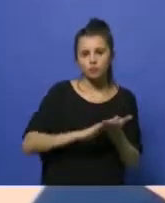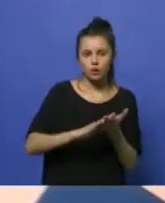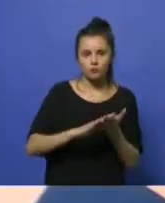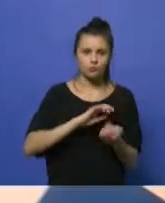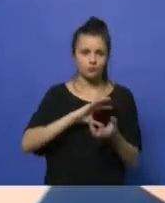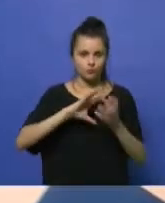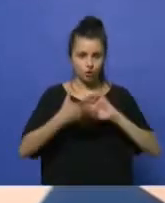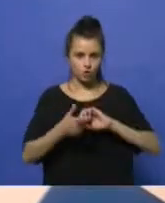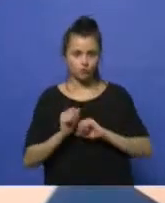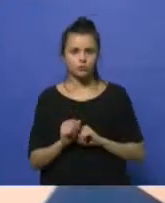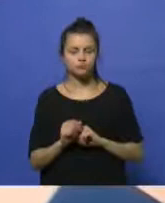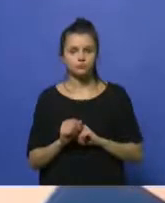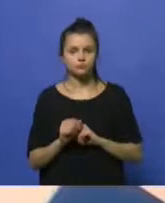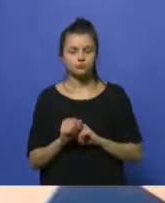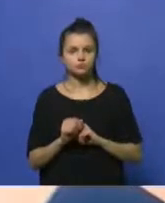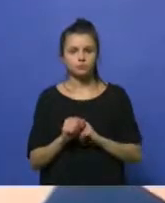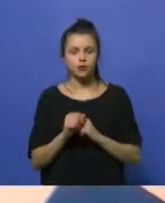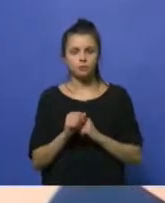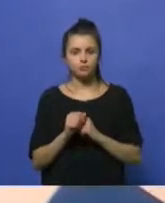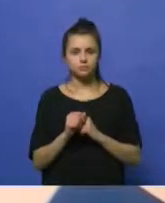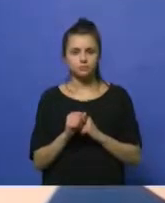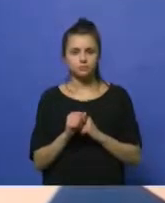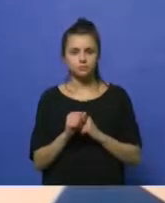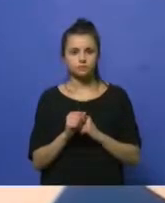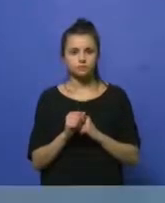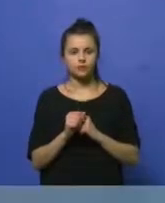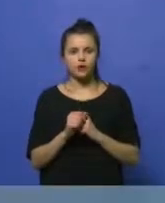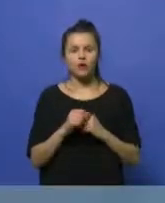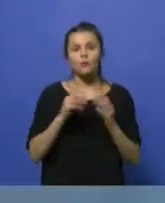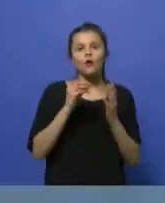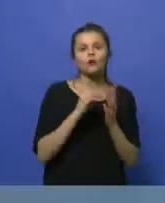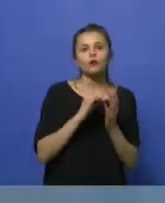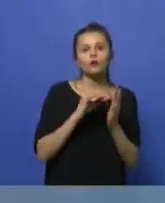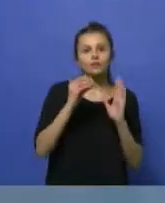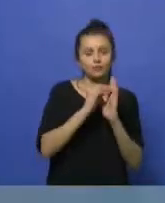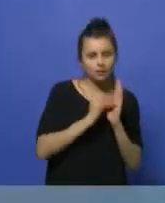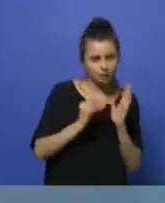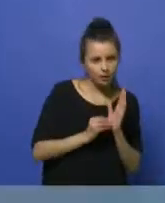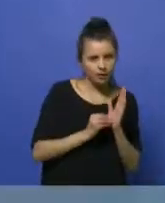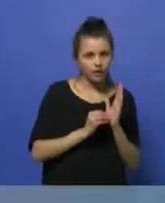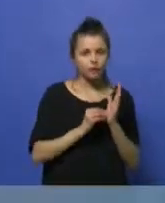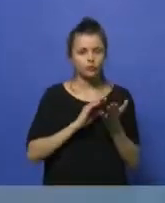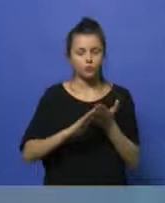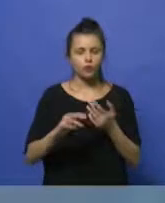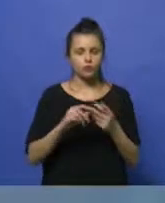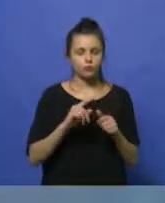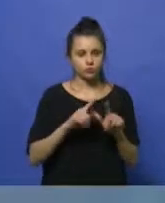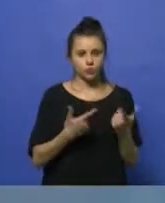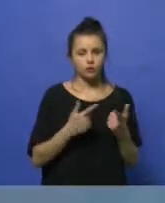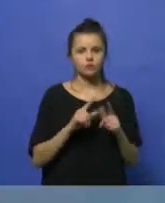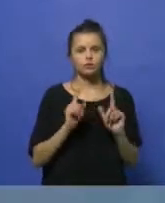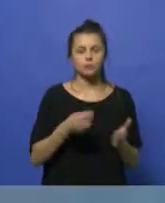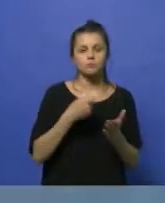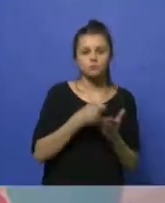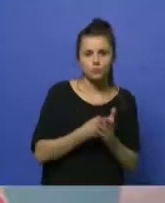fue presentado. Quedan exceptuados de la posibilidad de declarar los nuevos dispositivos electrónicos y además de pagar el arancel. Una